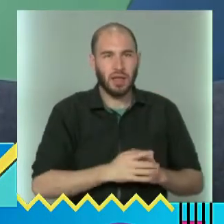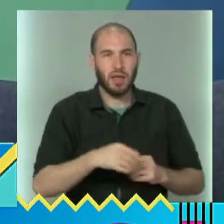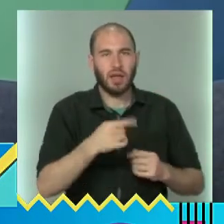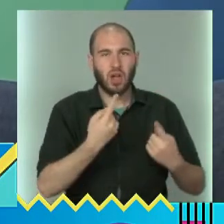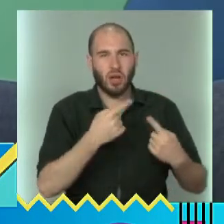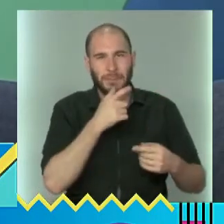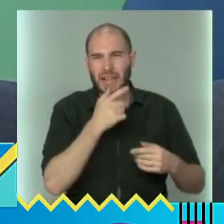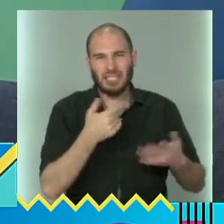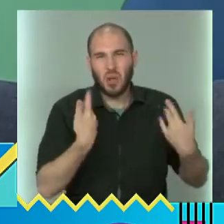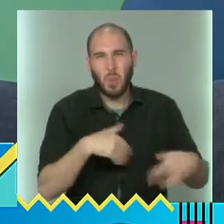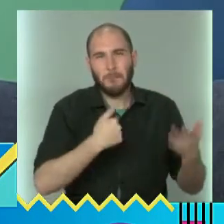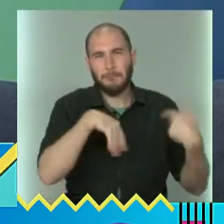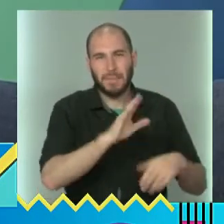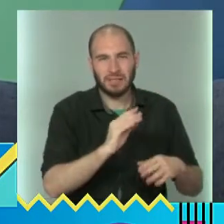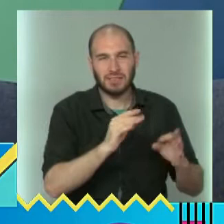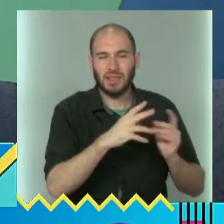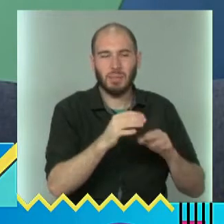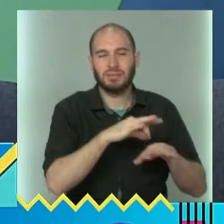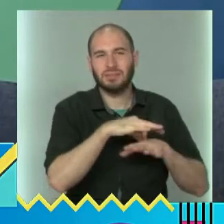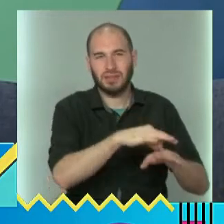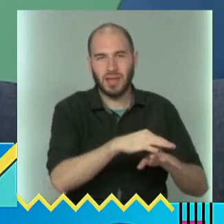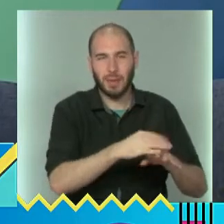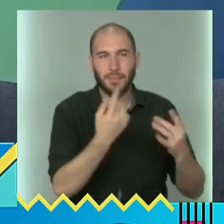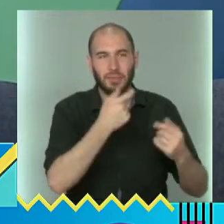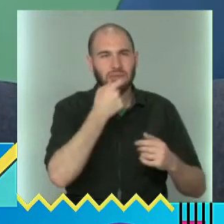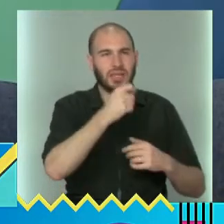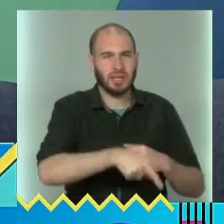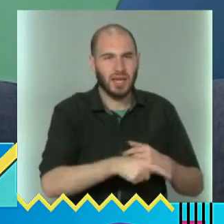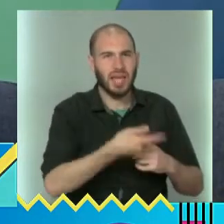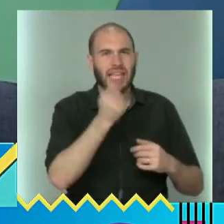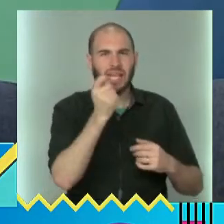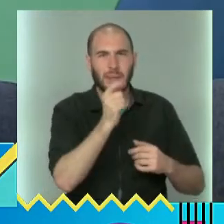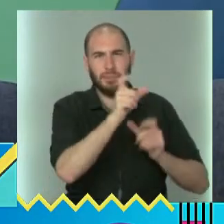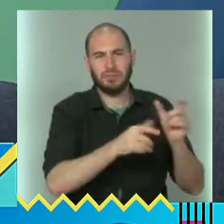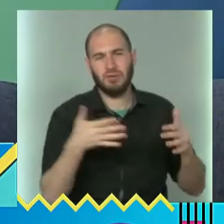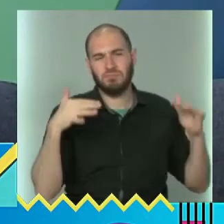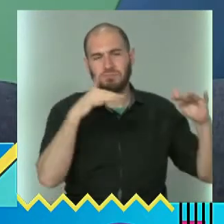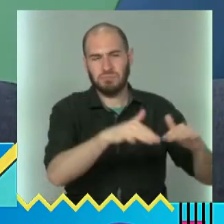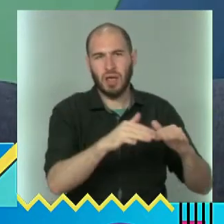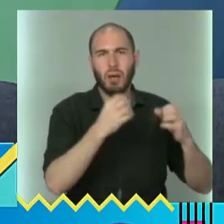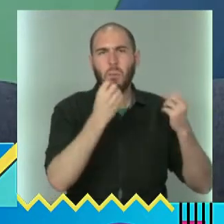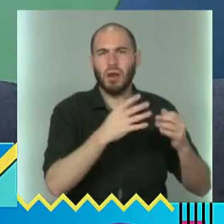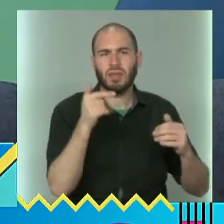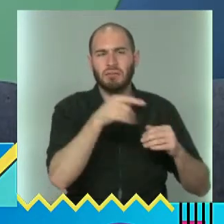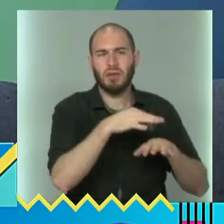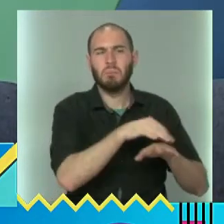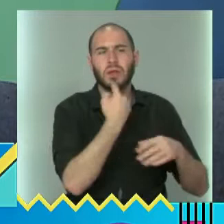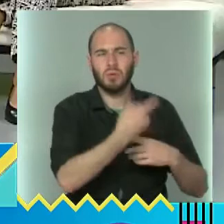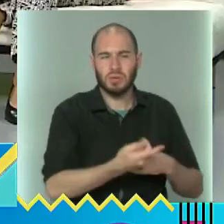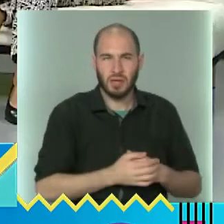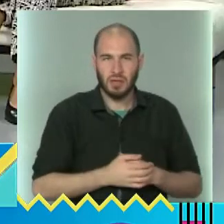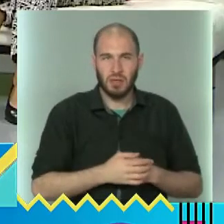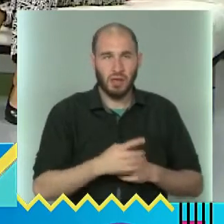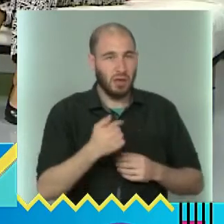las más comunes que se tratan en el coaching, pero entre los mendocinos, ¿quiénes son las personas que se acercan y por qué se acercan a consultar? Yo